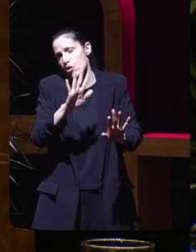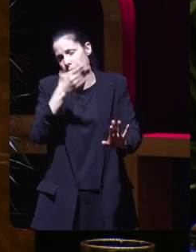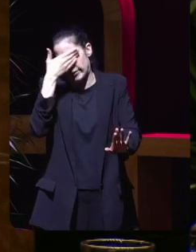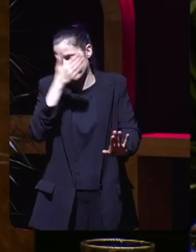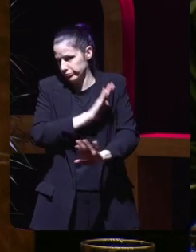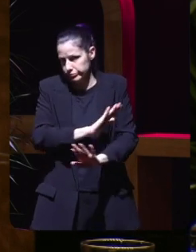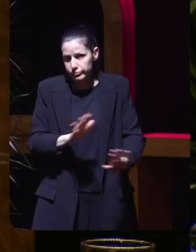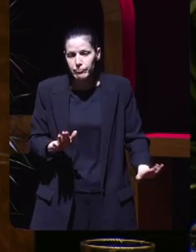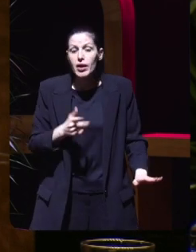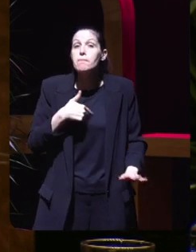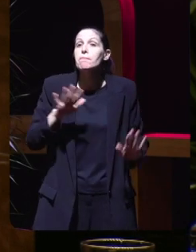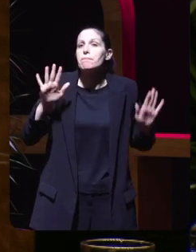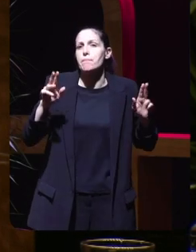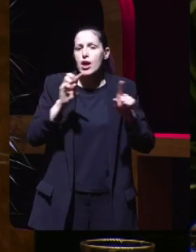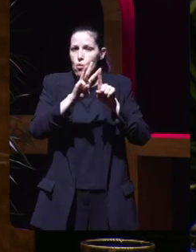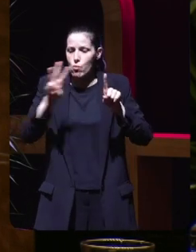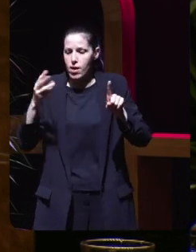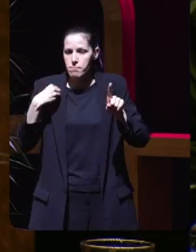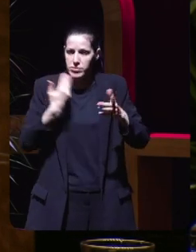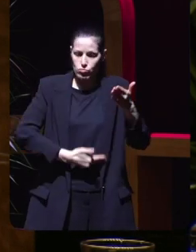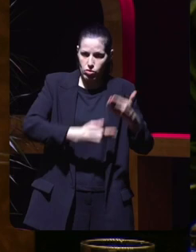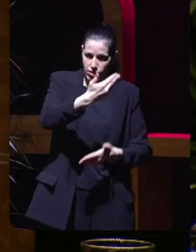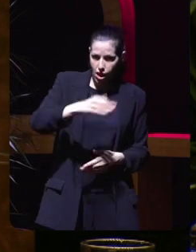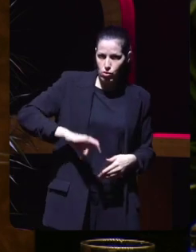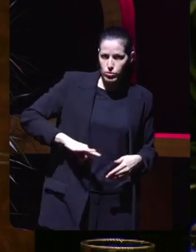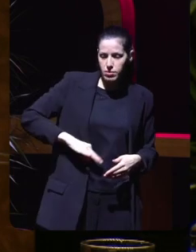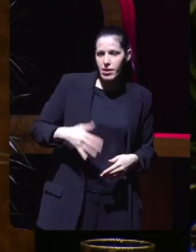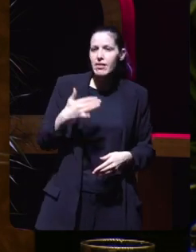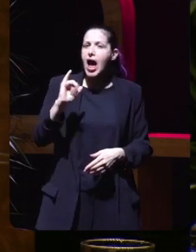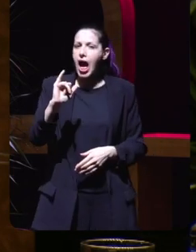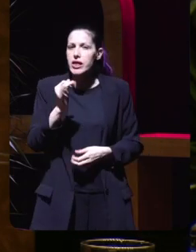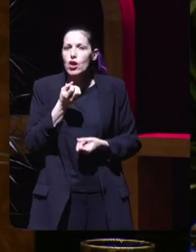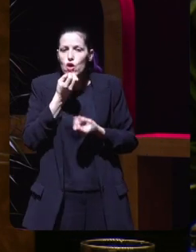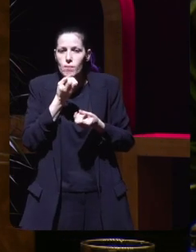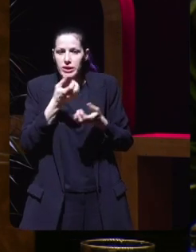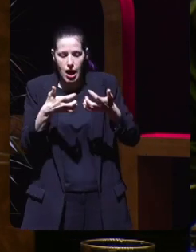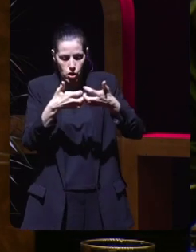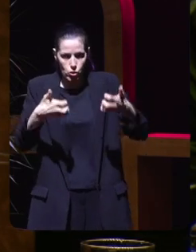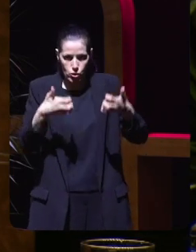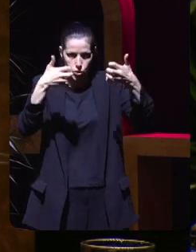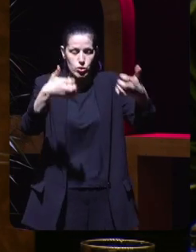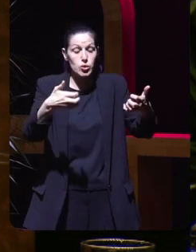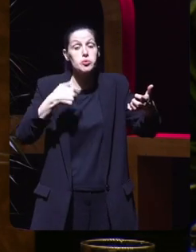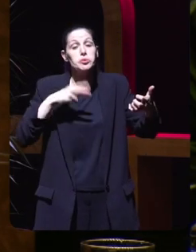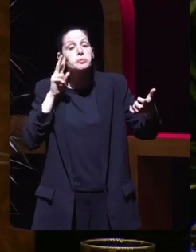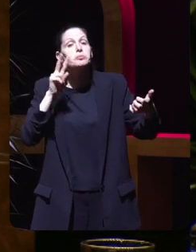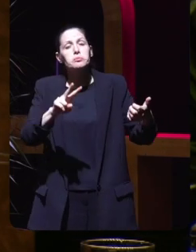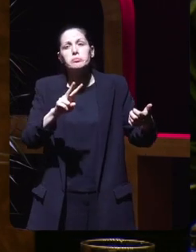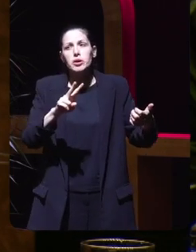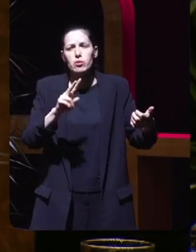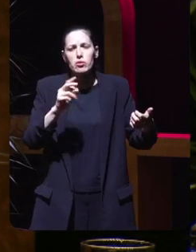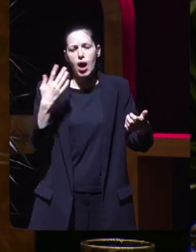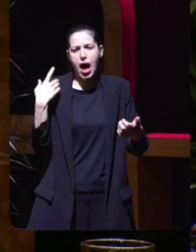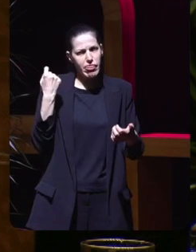pero en la web una propia web pontevedra este artigo tiene un comentario no Y claro Obviamente fue a mirar este días descubrí no